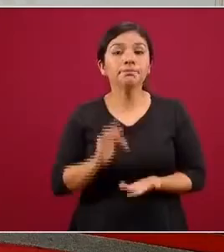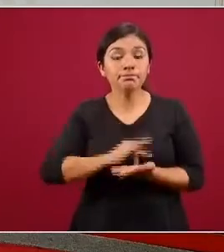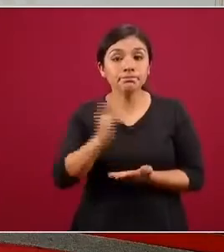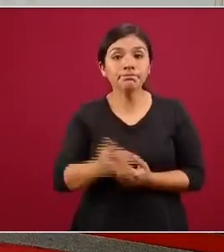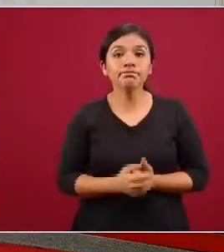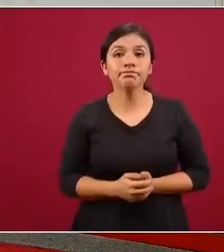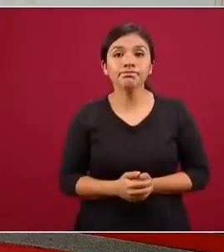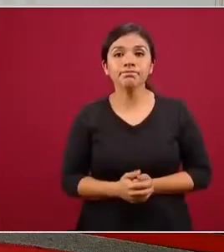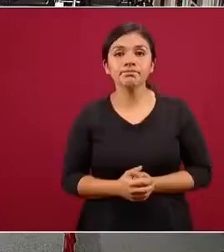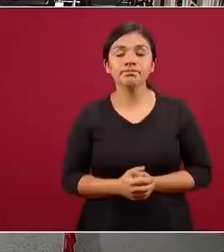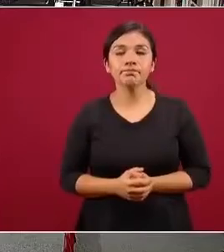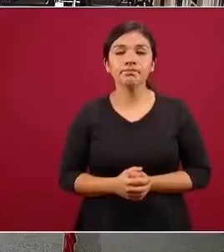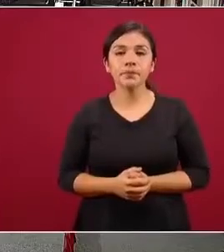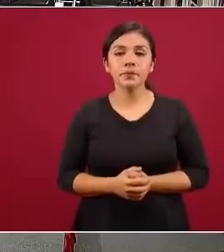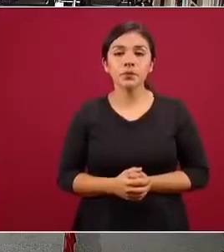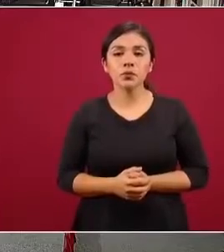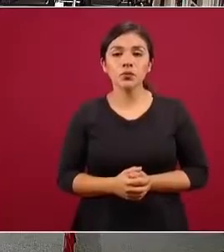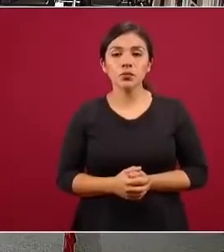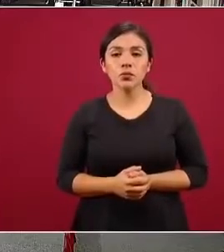Gracias. Usted, por favor.